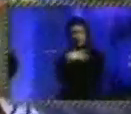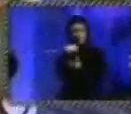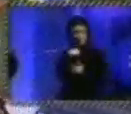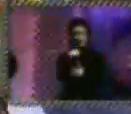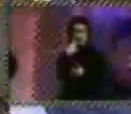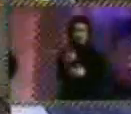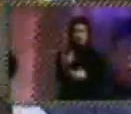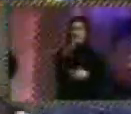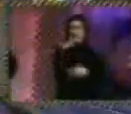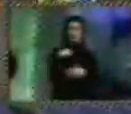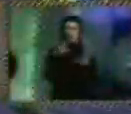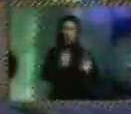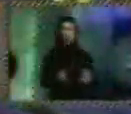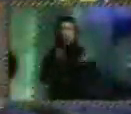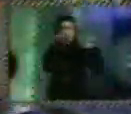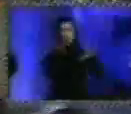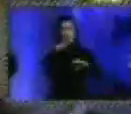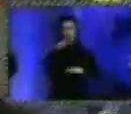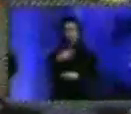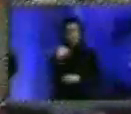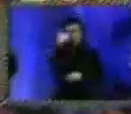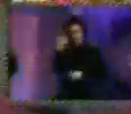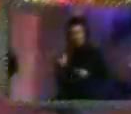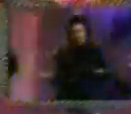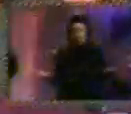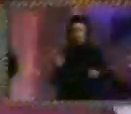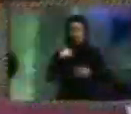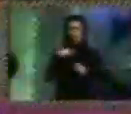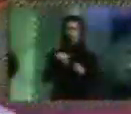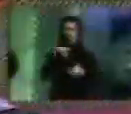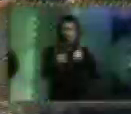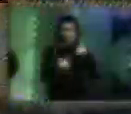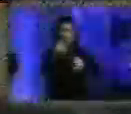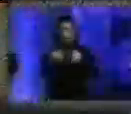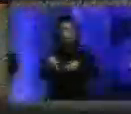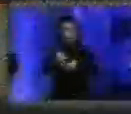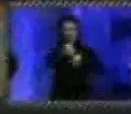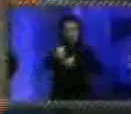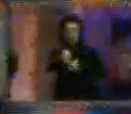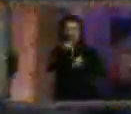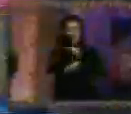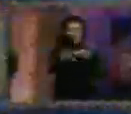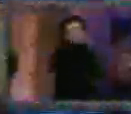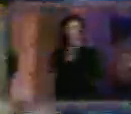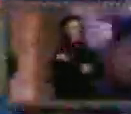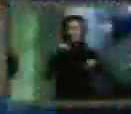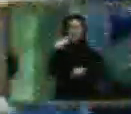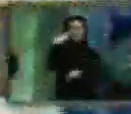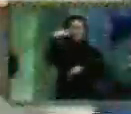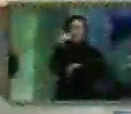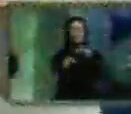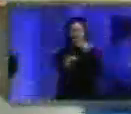decir, porque tengo el culo repicón. Cuando monto en bicicleta, me siento súper feliz. Cuando